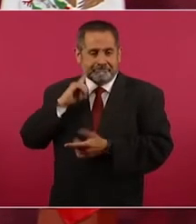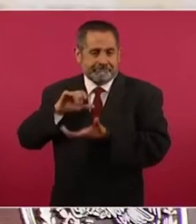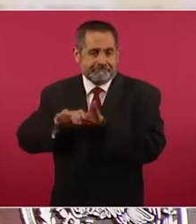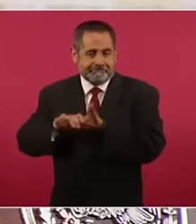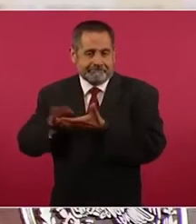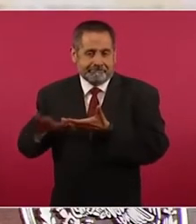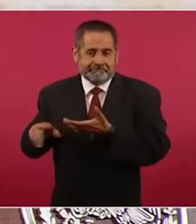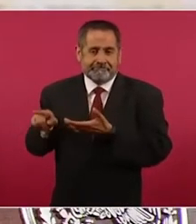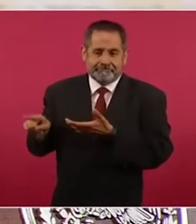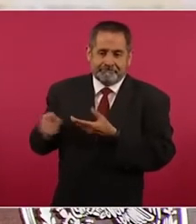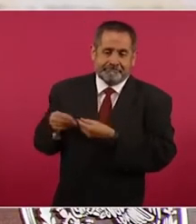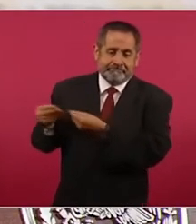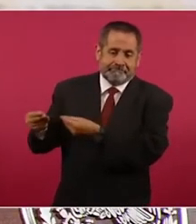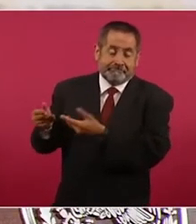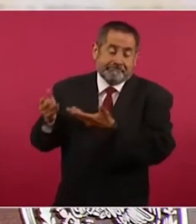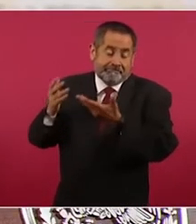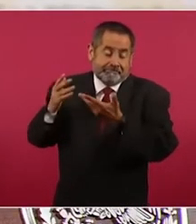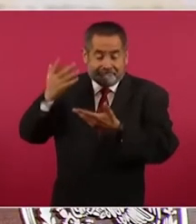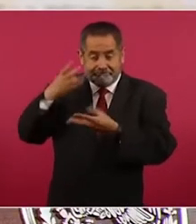Y